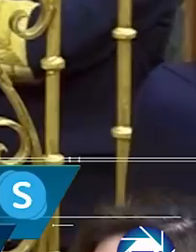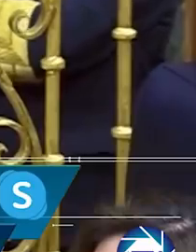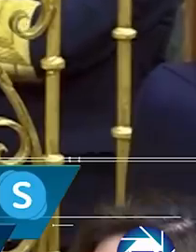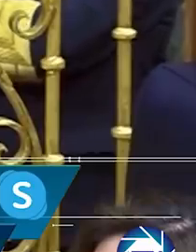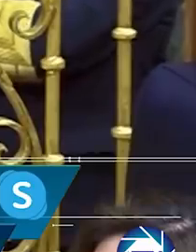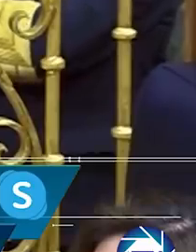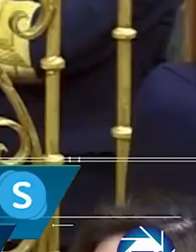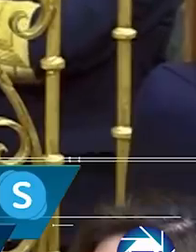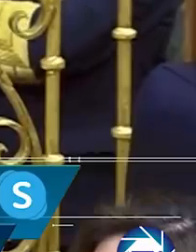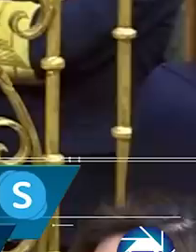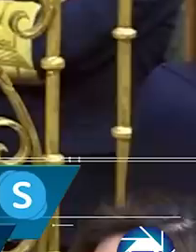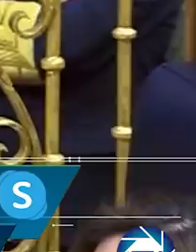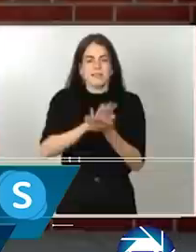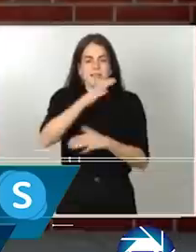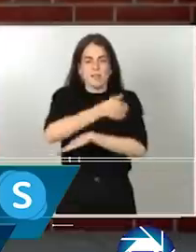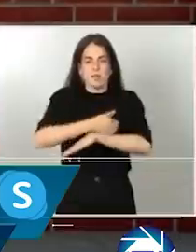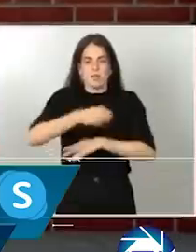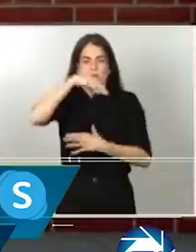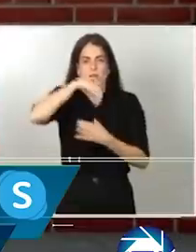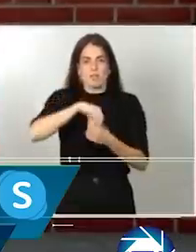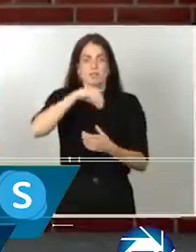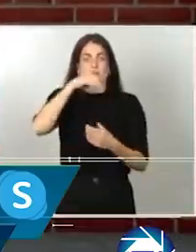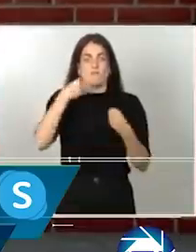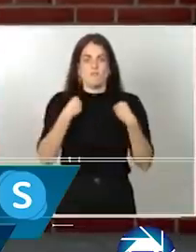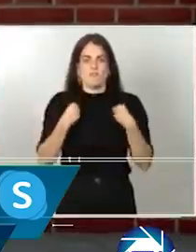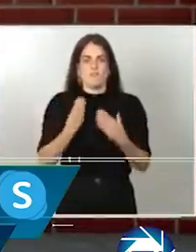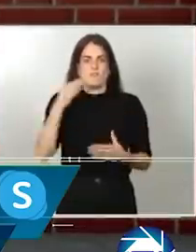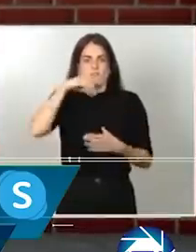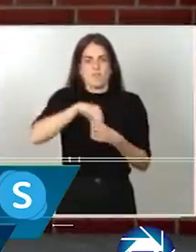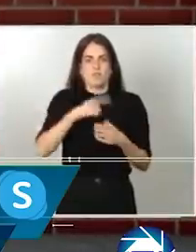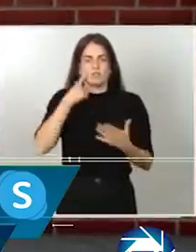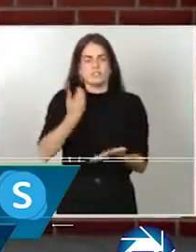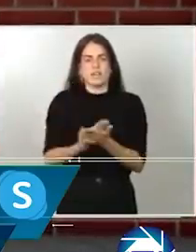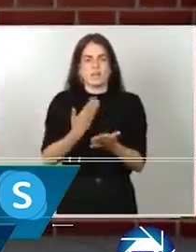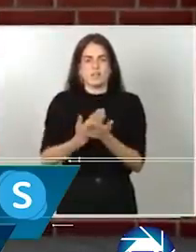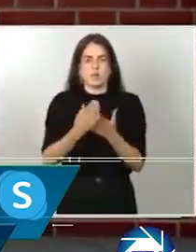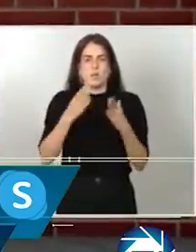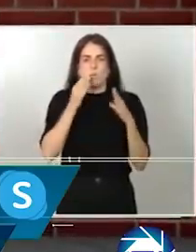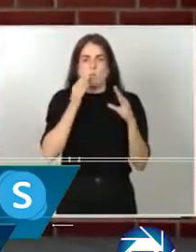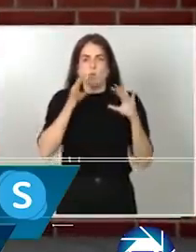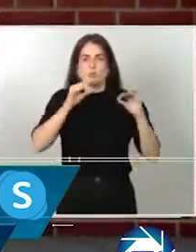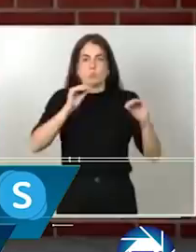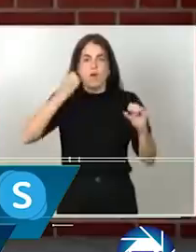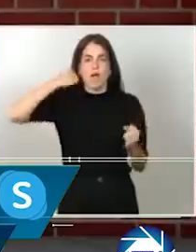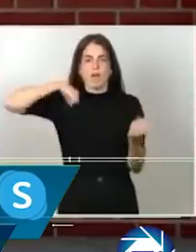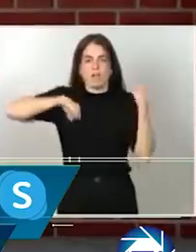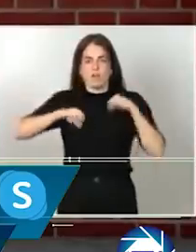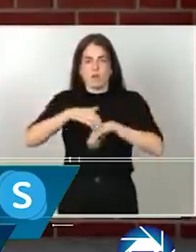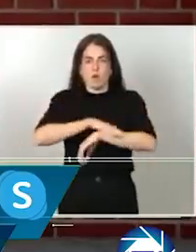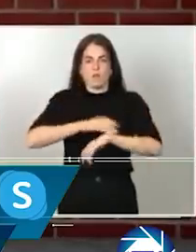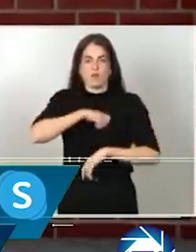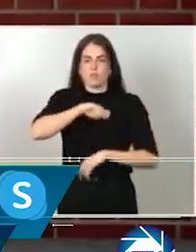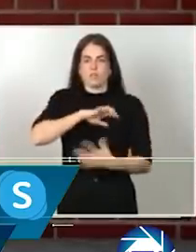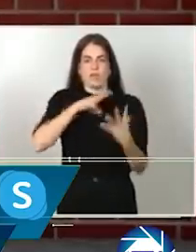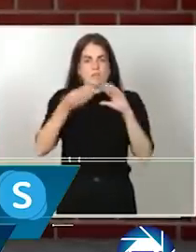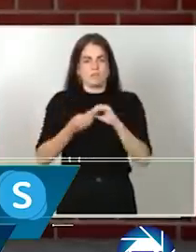este caso pues ese fin para para para pegarse un tiro hablando mal y pronto esto es de sencillamente de